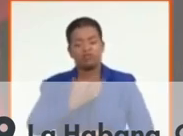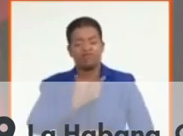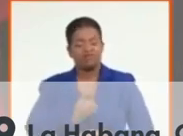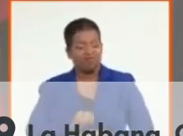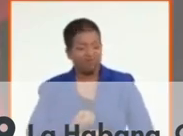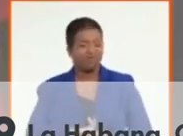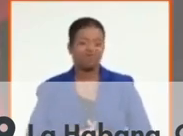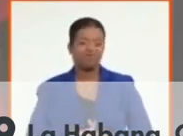y eso eso es muy mal